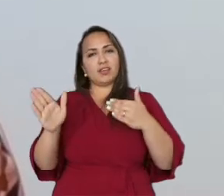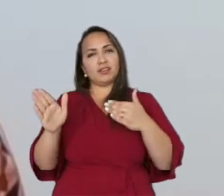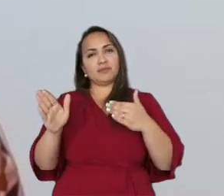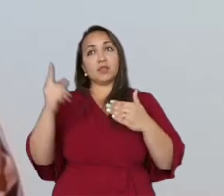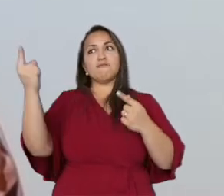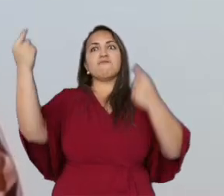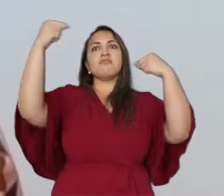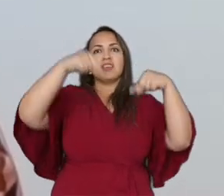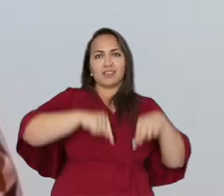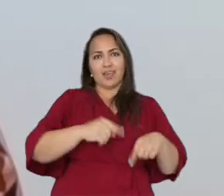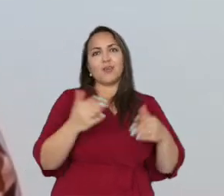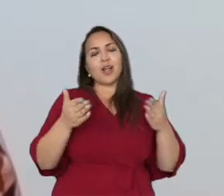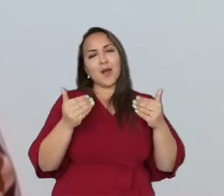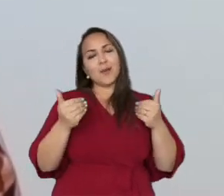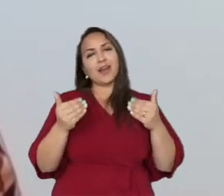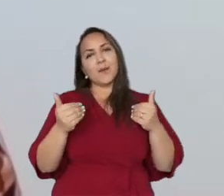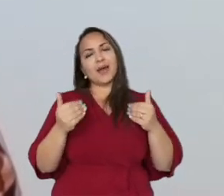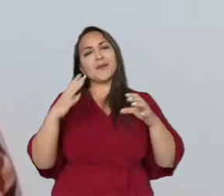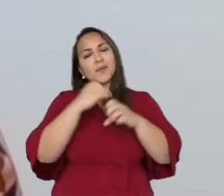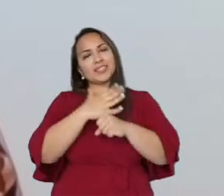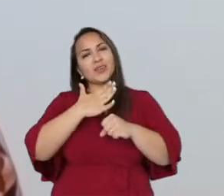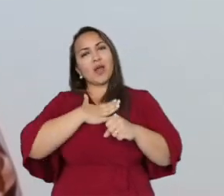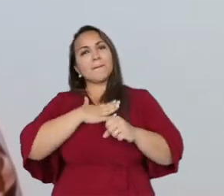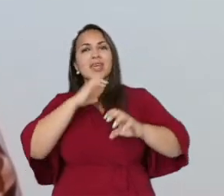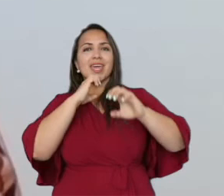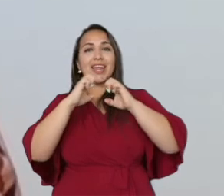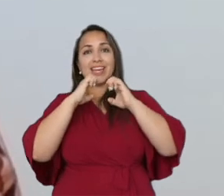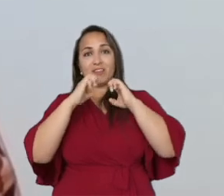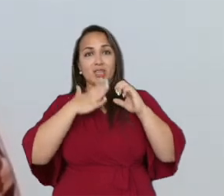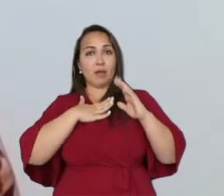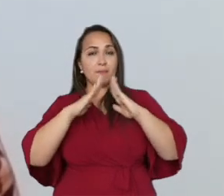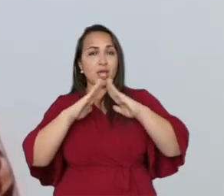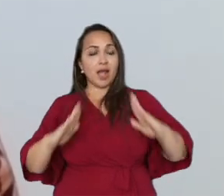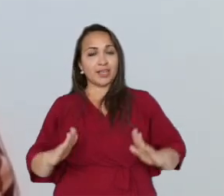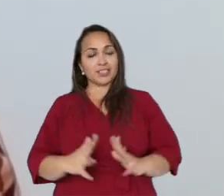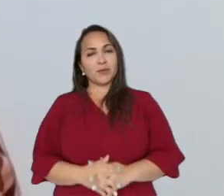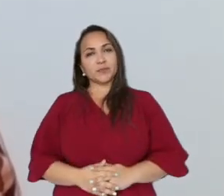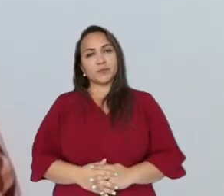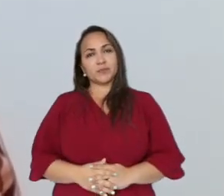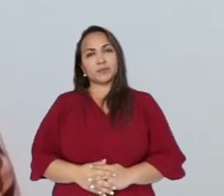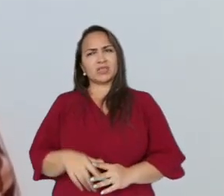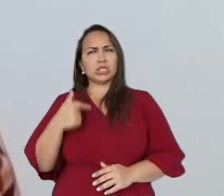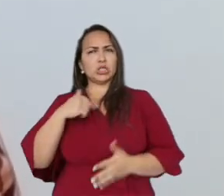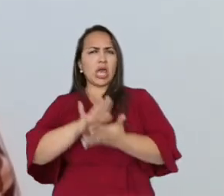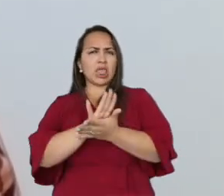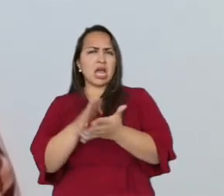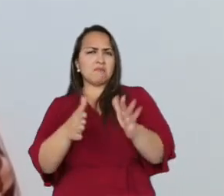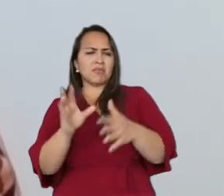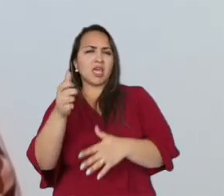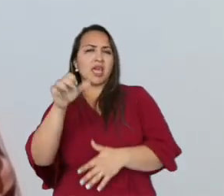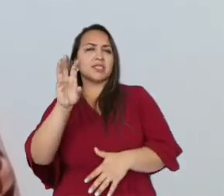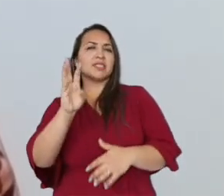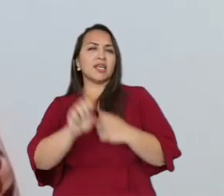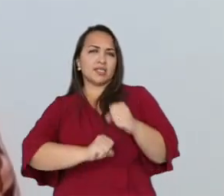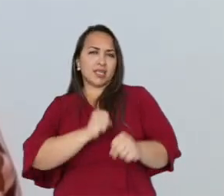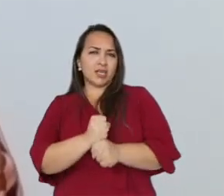Y ellos vinieron a Panamá y me hicieron una entrevista en mi casa. Tenía yo unos 16